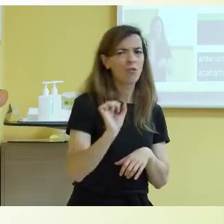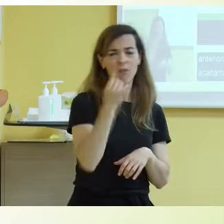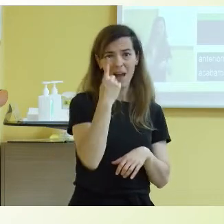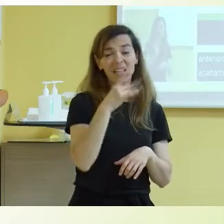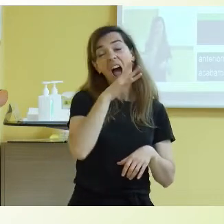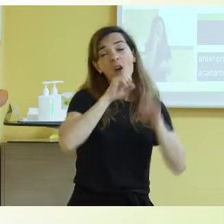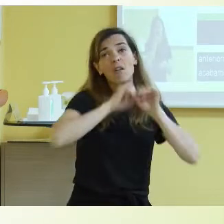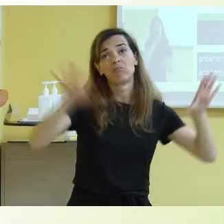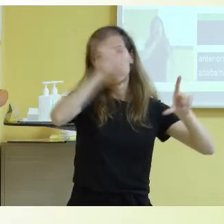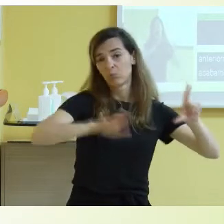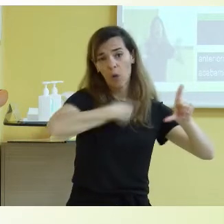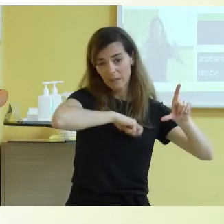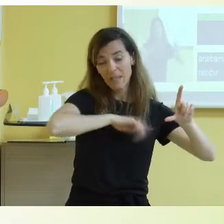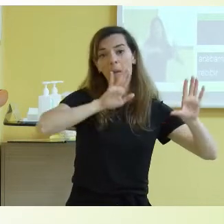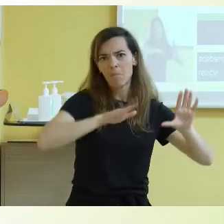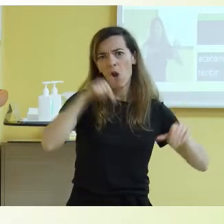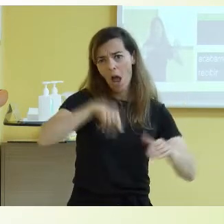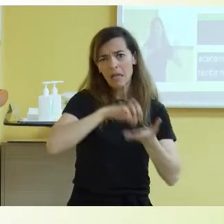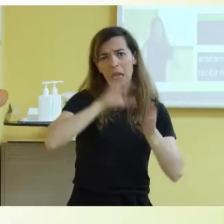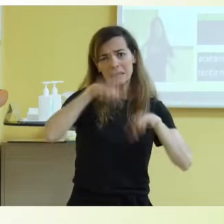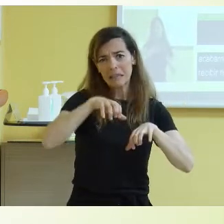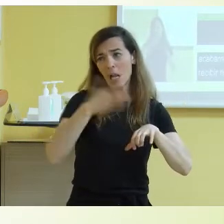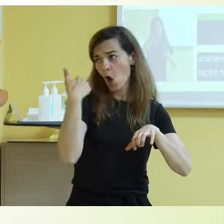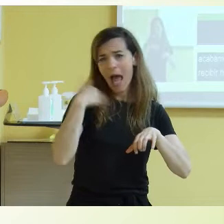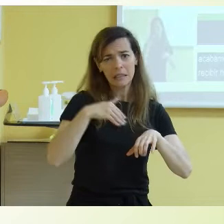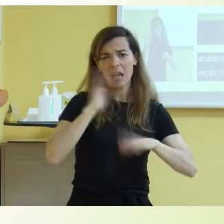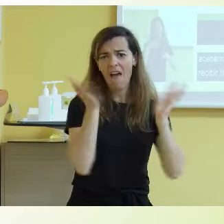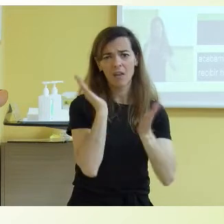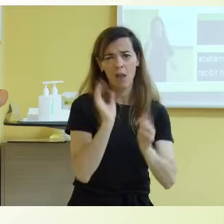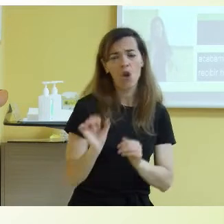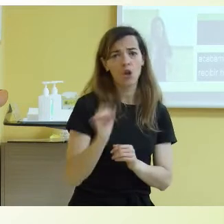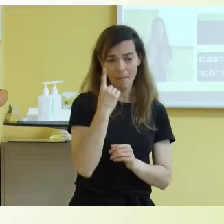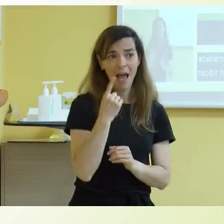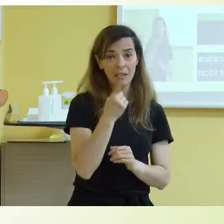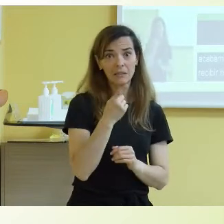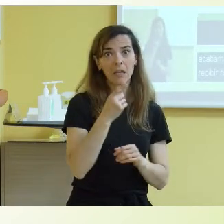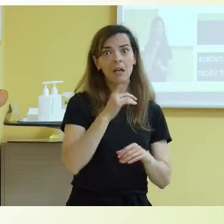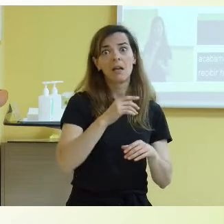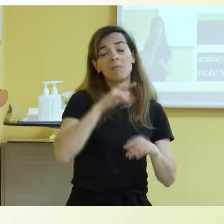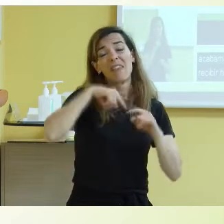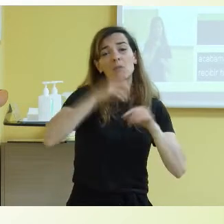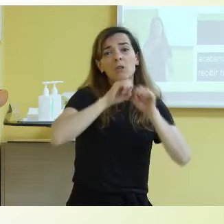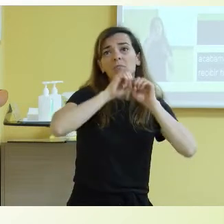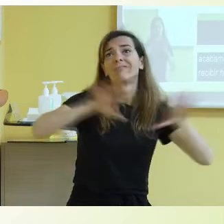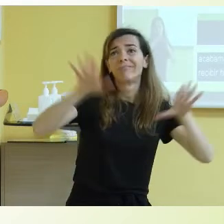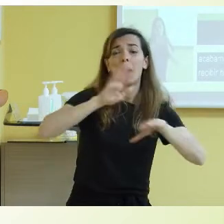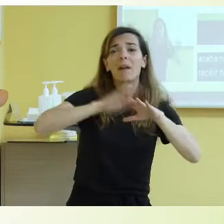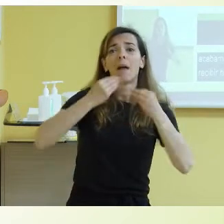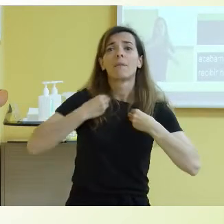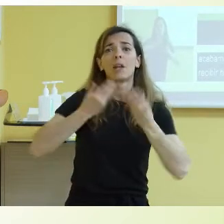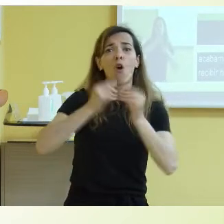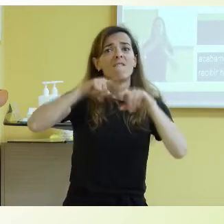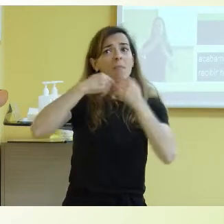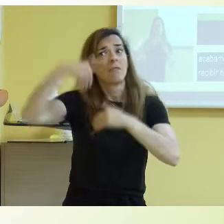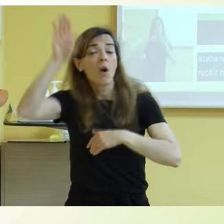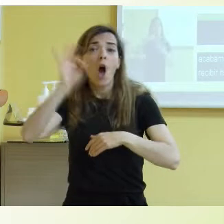por toda España, porque ha habido dispersión geográfica para vivir con sus familias o se han comprado pisos en algún sitio cuando han podido